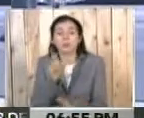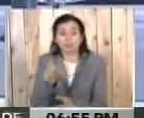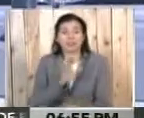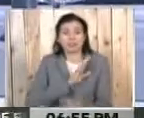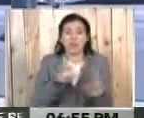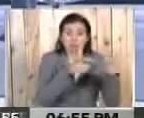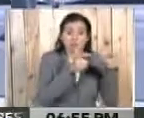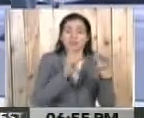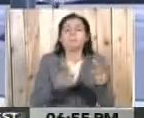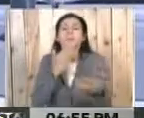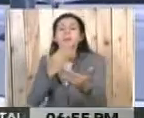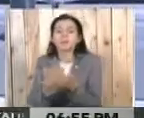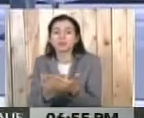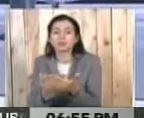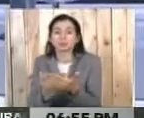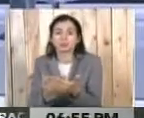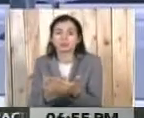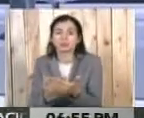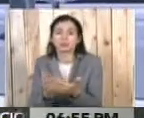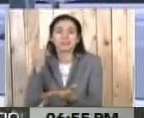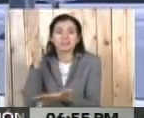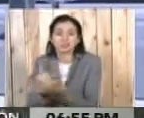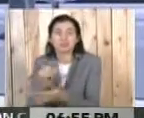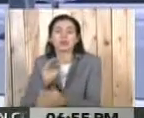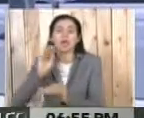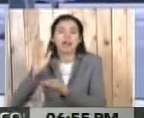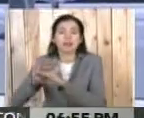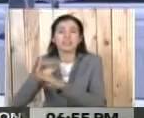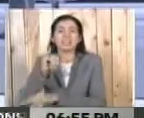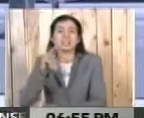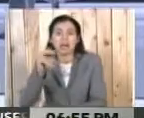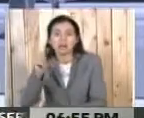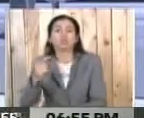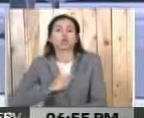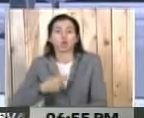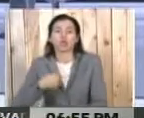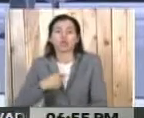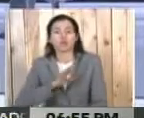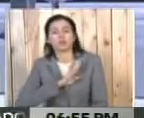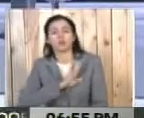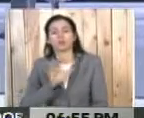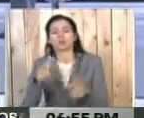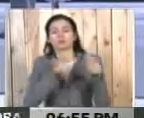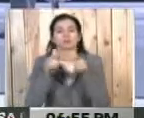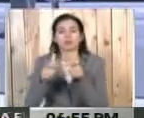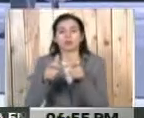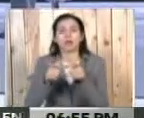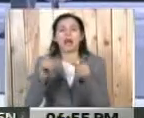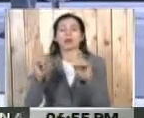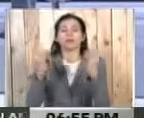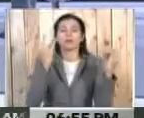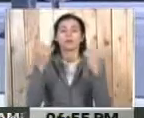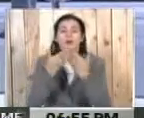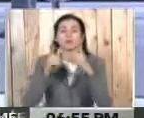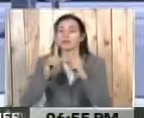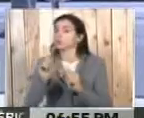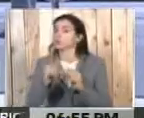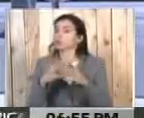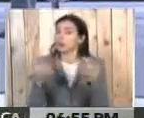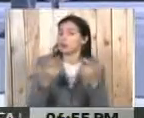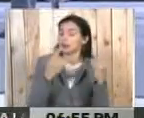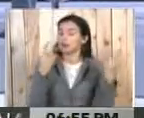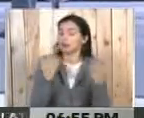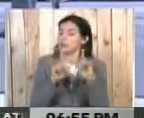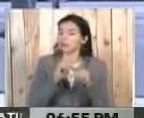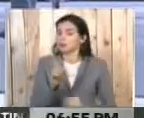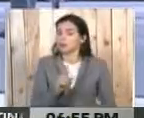tenemos que ir a la regulación de las frecuencias que se usan, porque algunos se escudan que son frecuencias libres. No todas son frecuencias libres, y pueden alterar